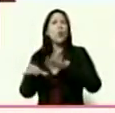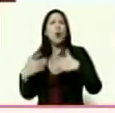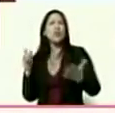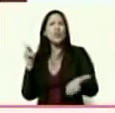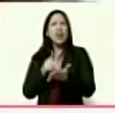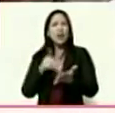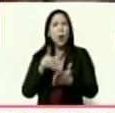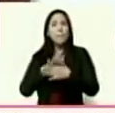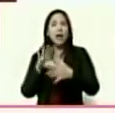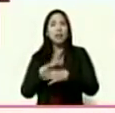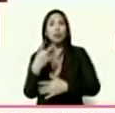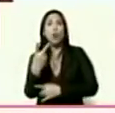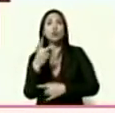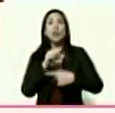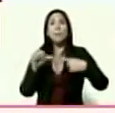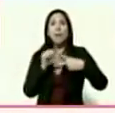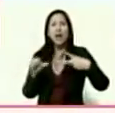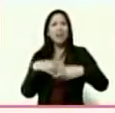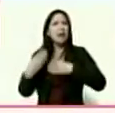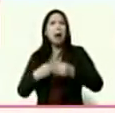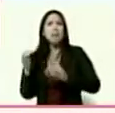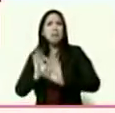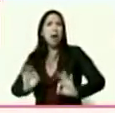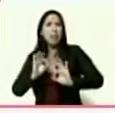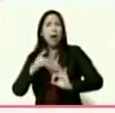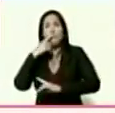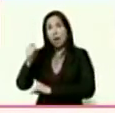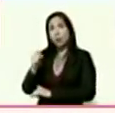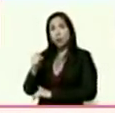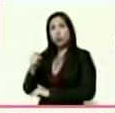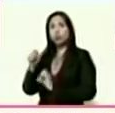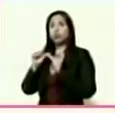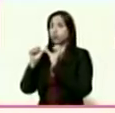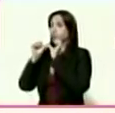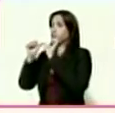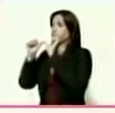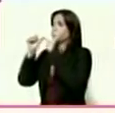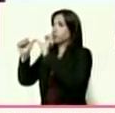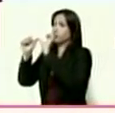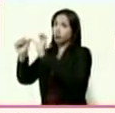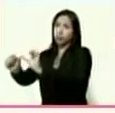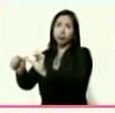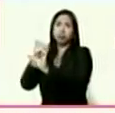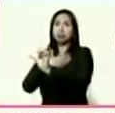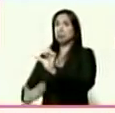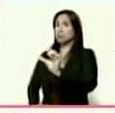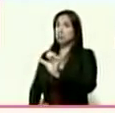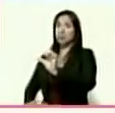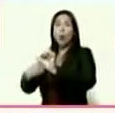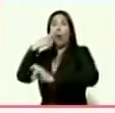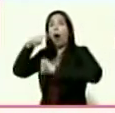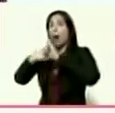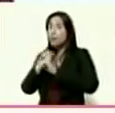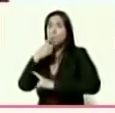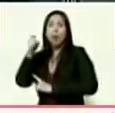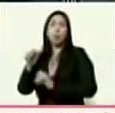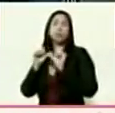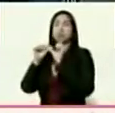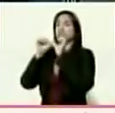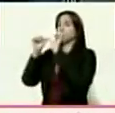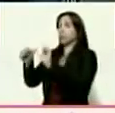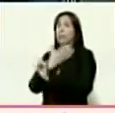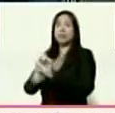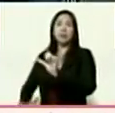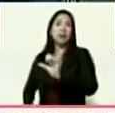mañana cumple la semana. ¿Qué ha hecho? Nicolás sigue siendo presidente y pasará un mes y Nicolás seguirá siendo presidente. Pasará un año y Nicolás seguirá siendo